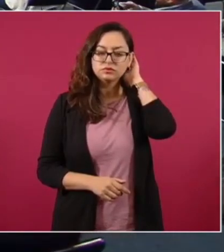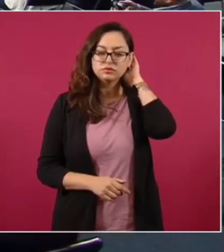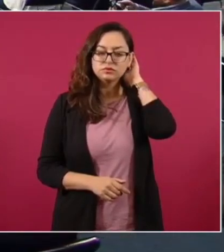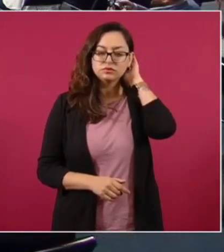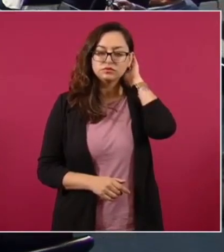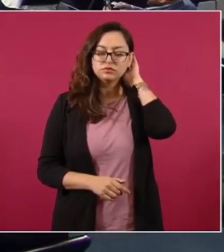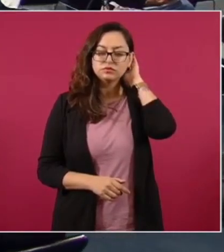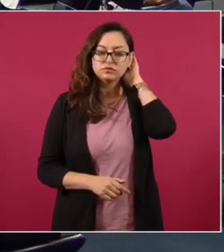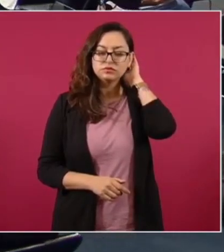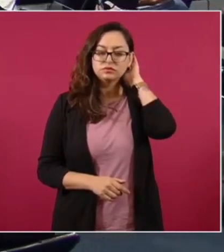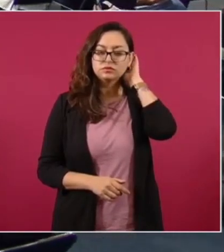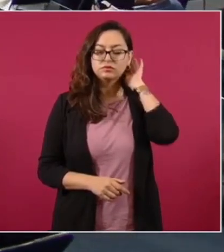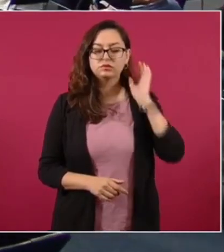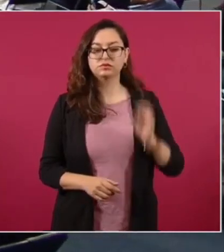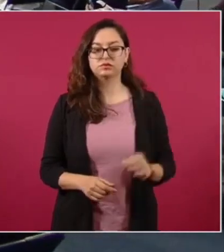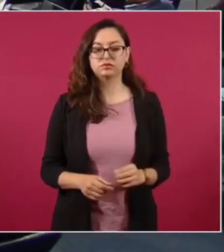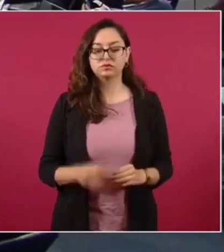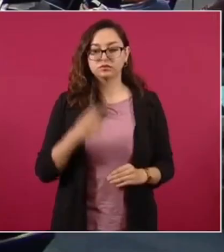Fernando, que es